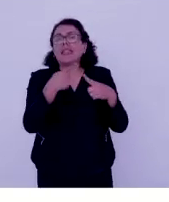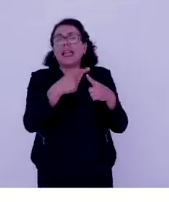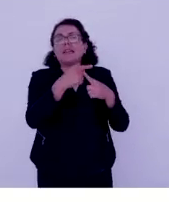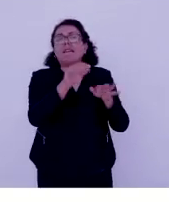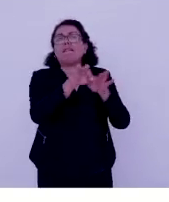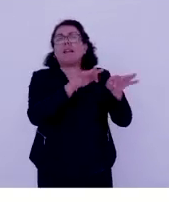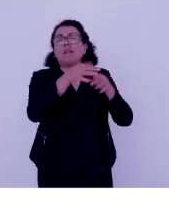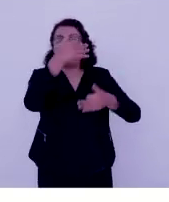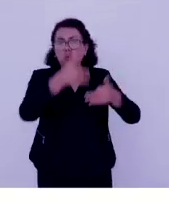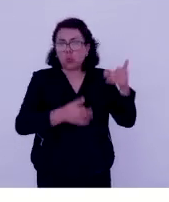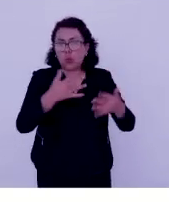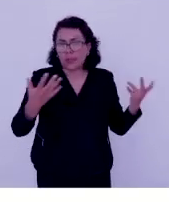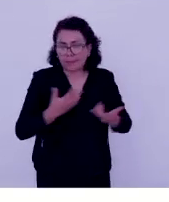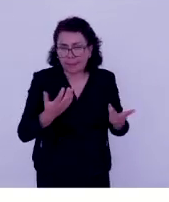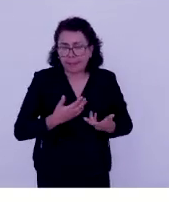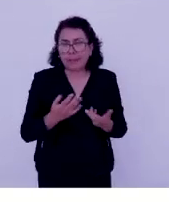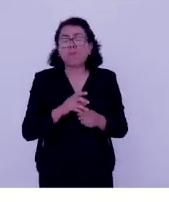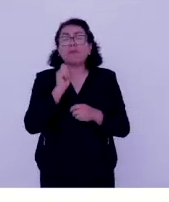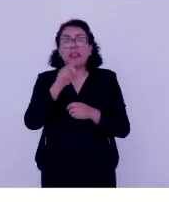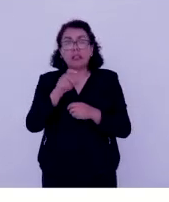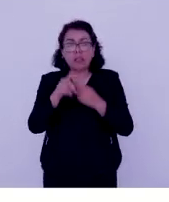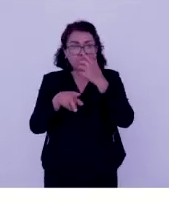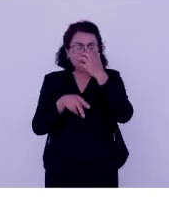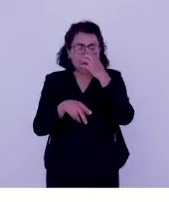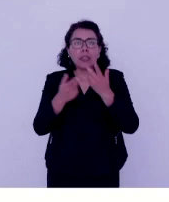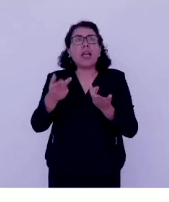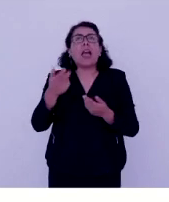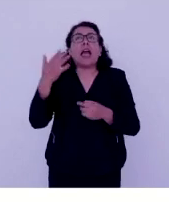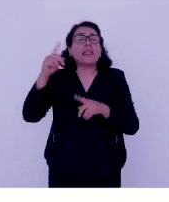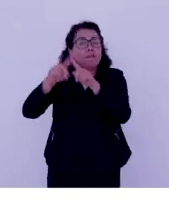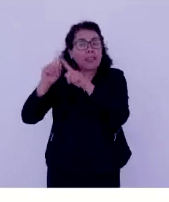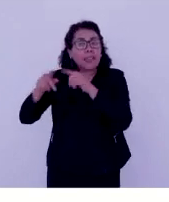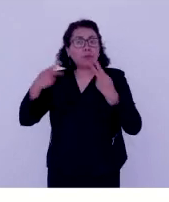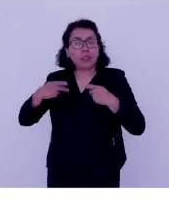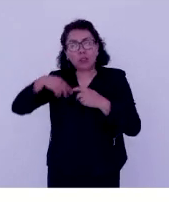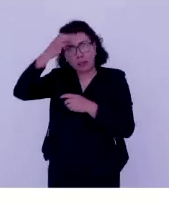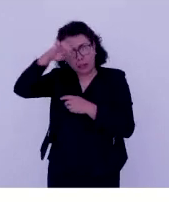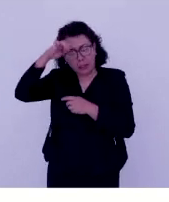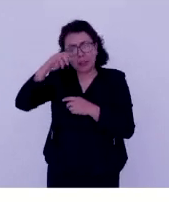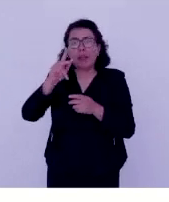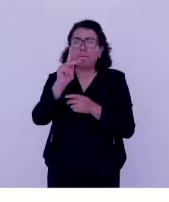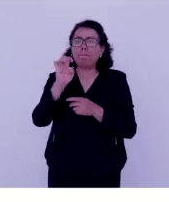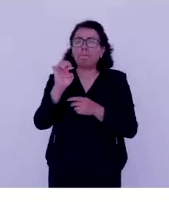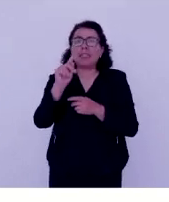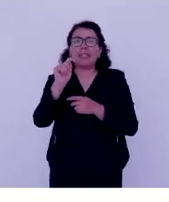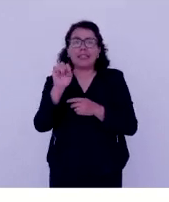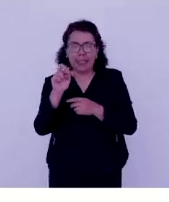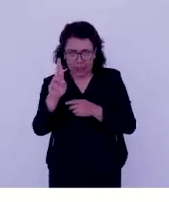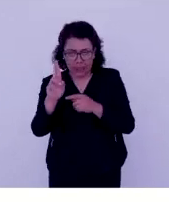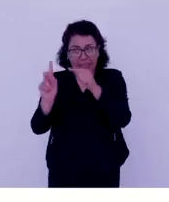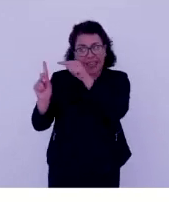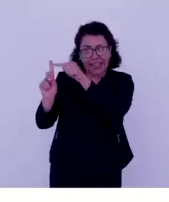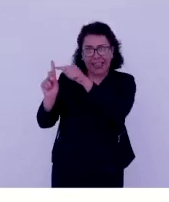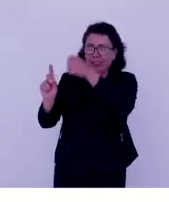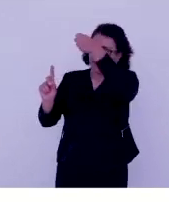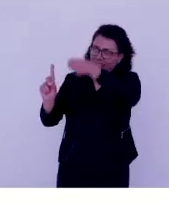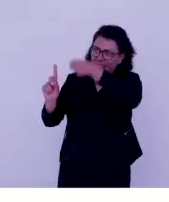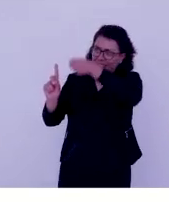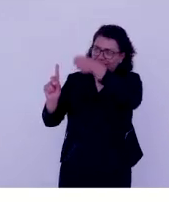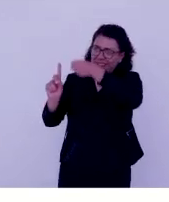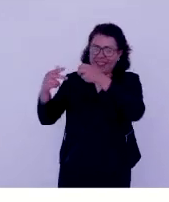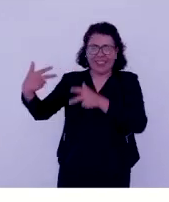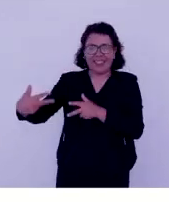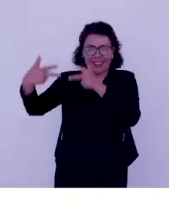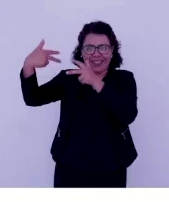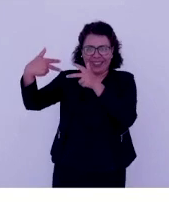en la primera sesión ordinaria Contamos con los mensajes de expertos en justicia abierta como Peter sh a qui le mando un saludo porque está vía